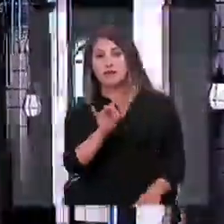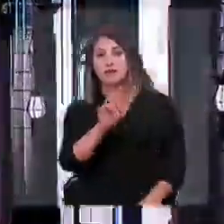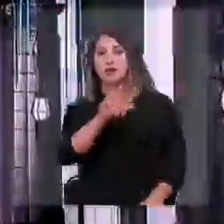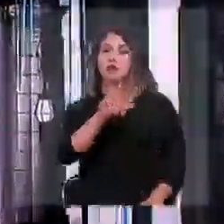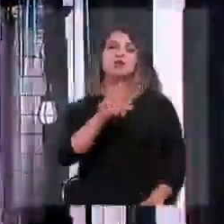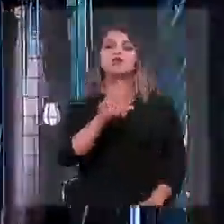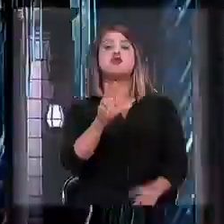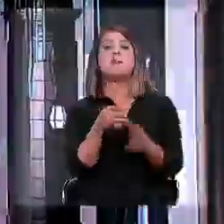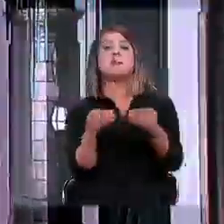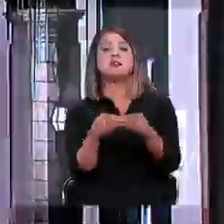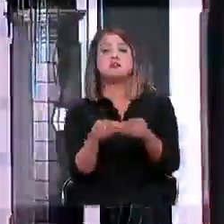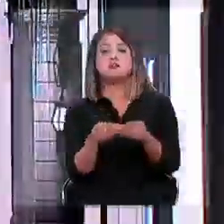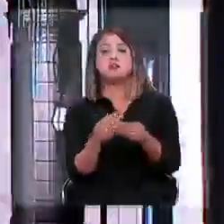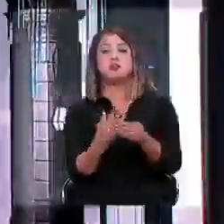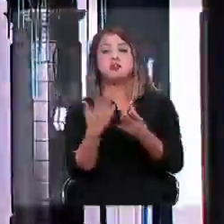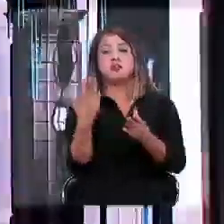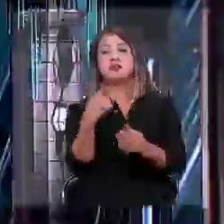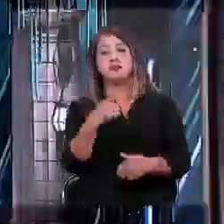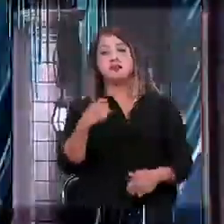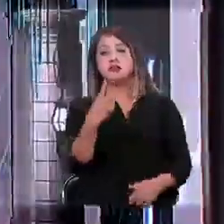9.136.770.508 pesos.